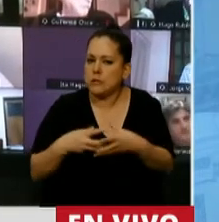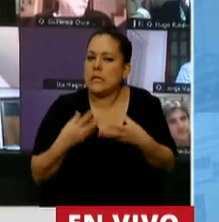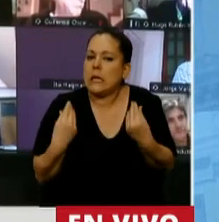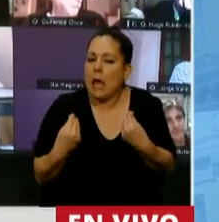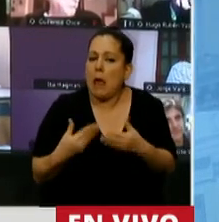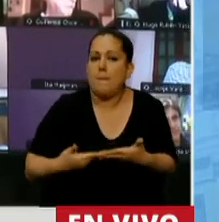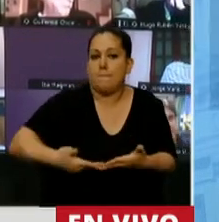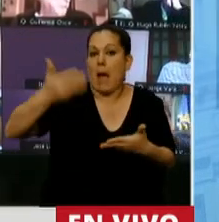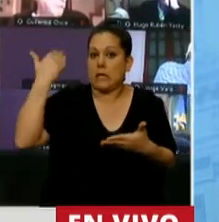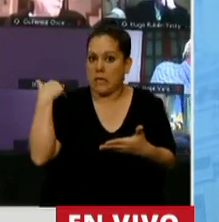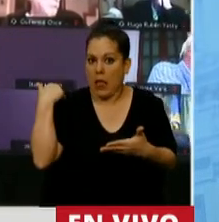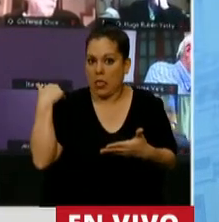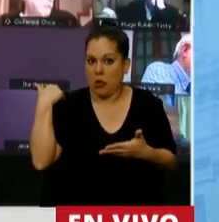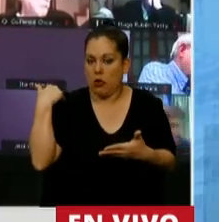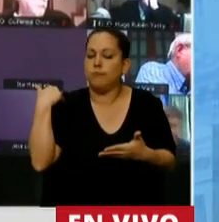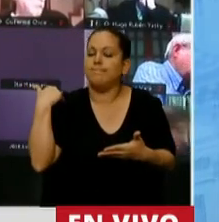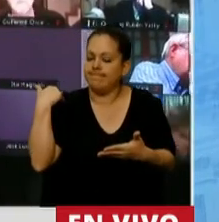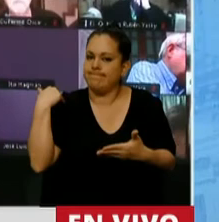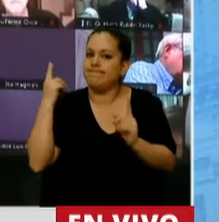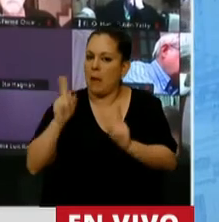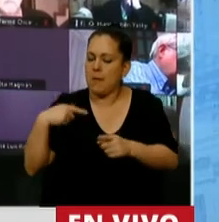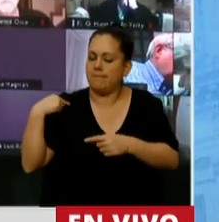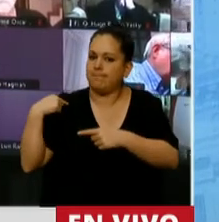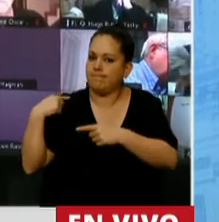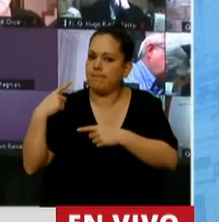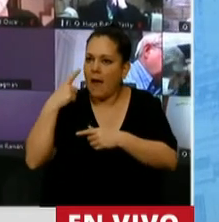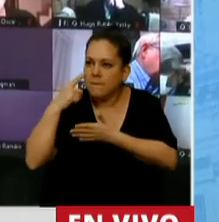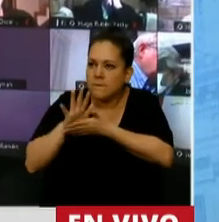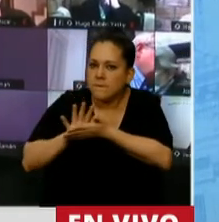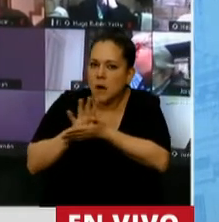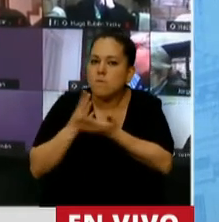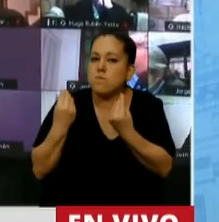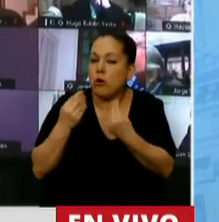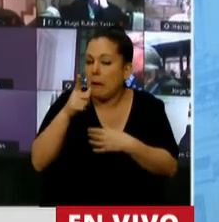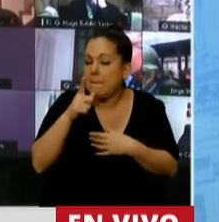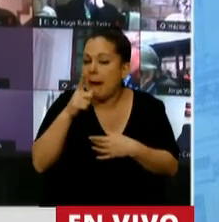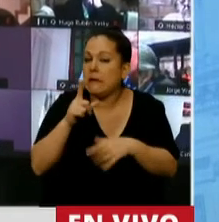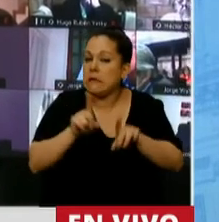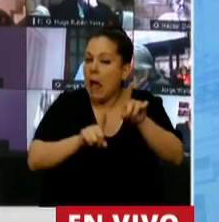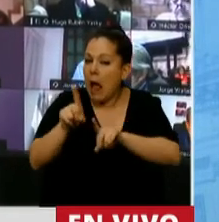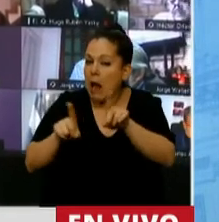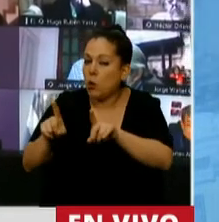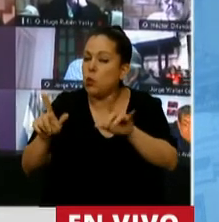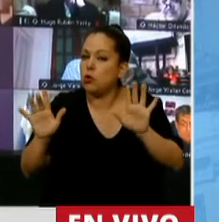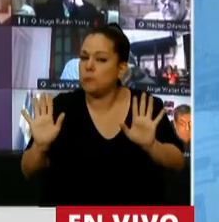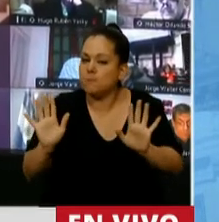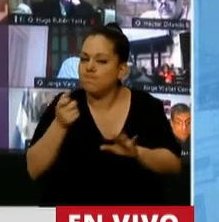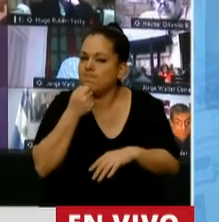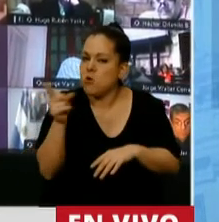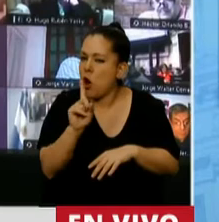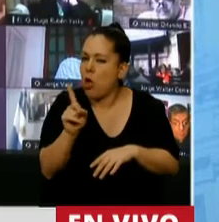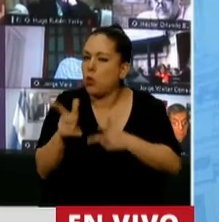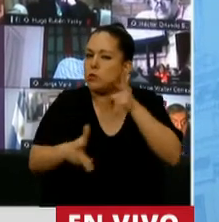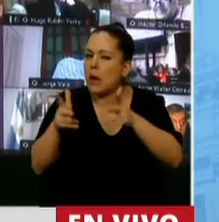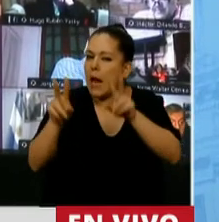el pasado también, porque por ahí parece que a algunos no les gusta hablar